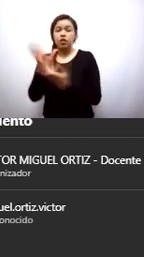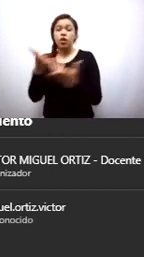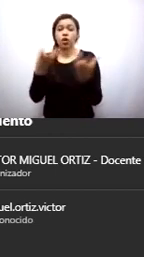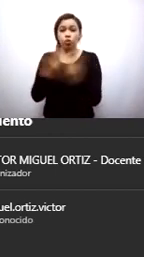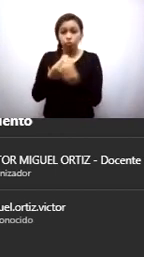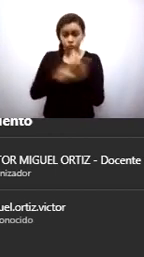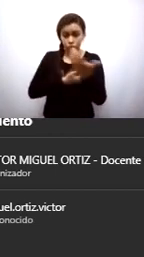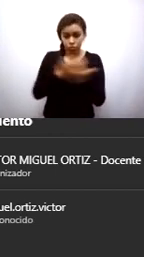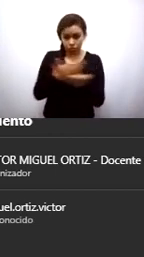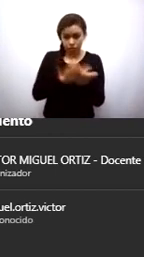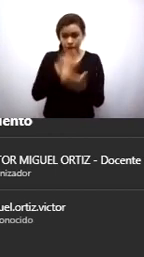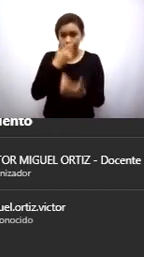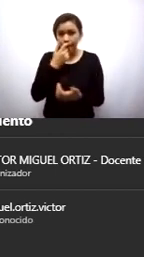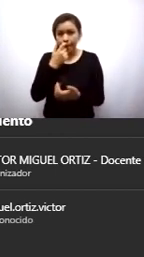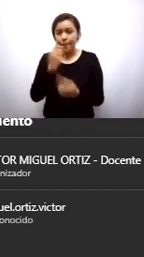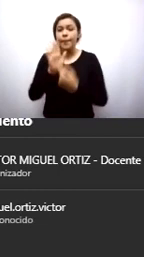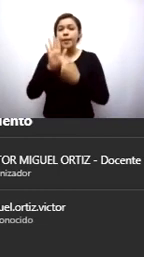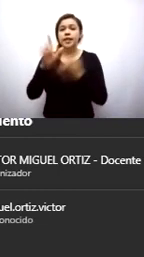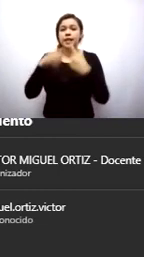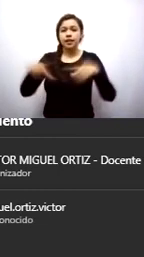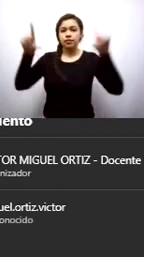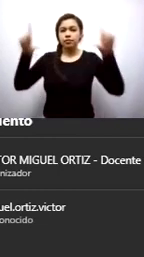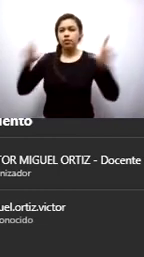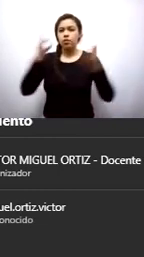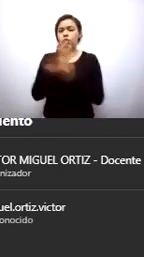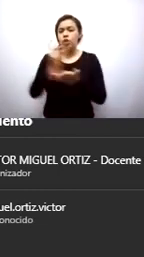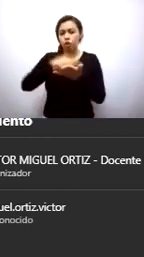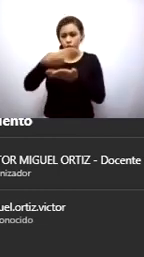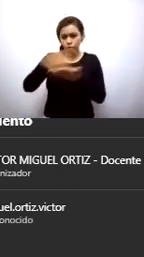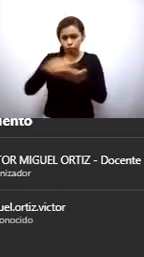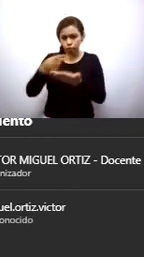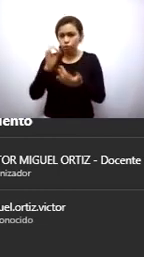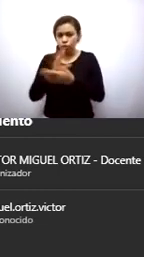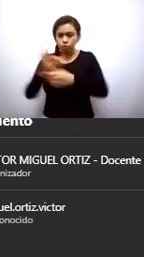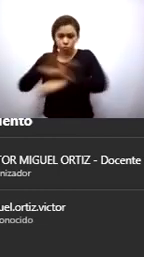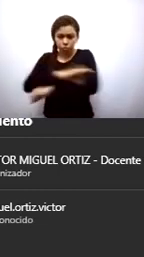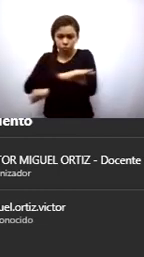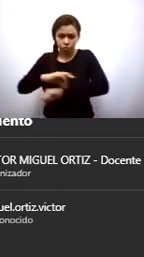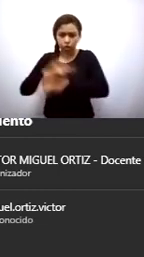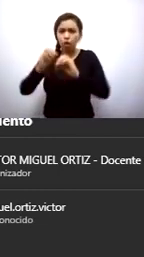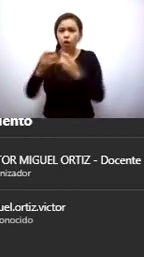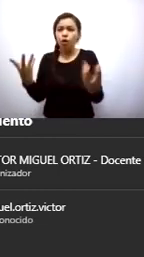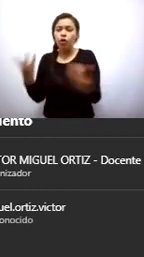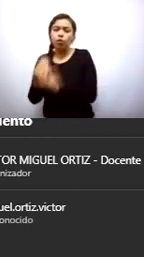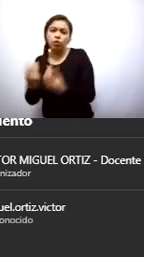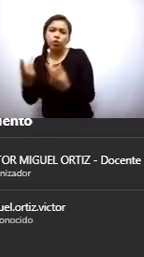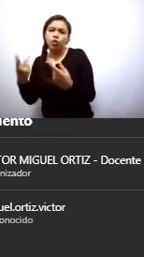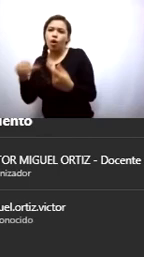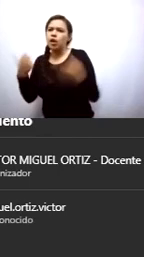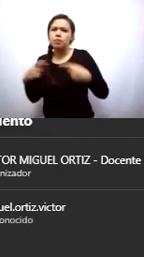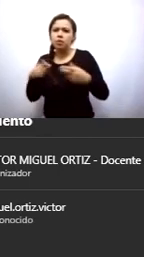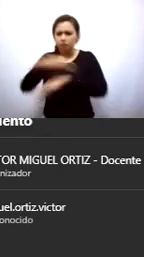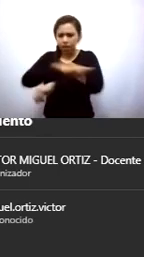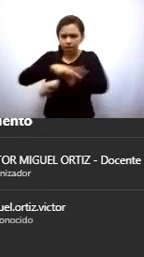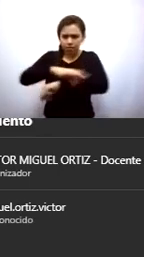La primera opción es presentar pizarra, solo usted puede editar, o colaborar en la pizarra. Cualquier usuario puede editar. Bueno, entonces vamos